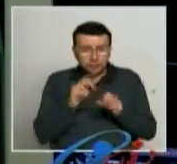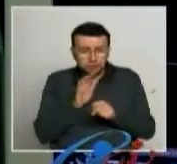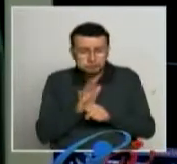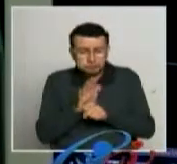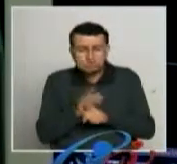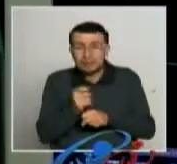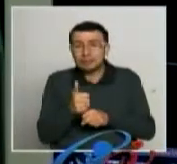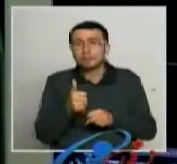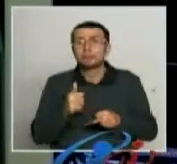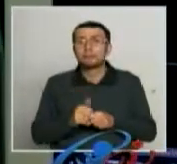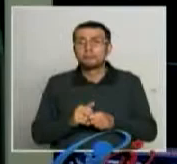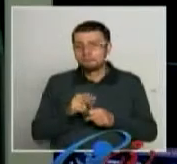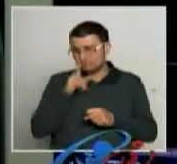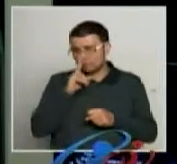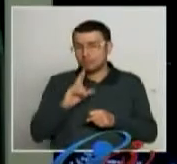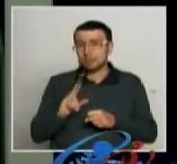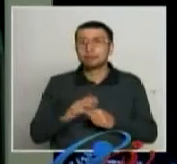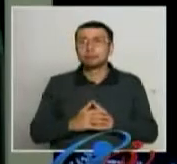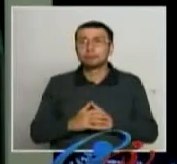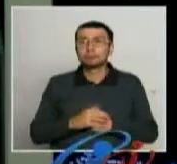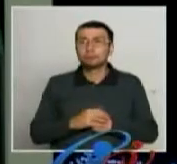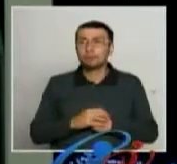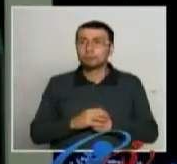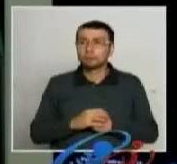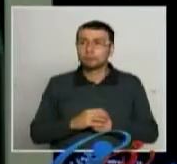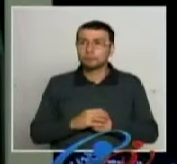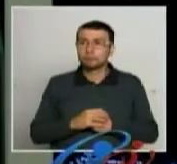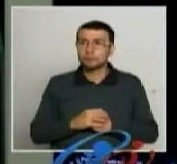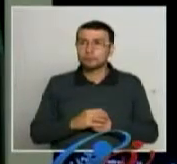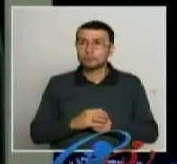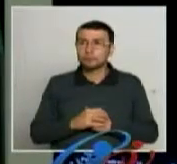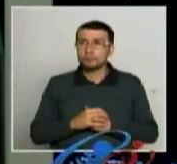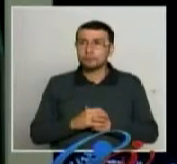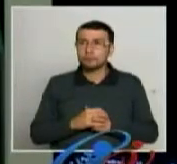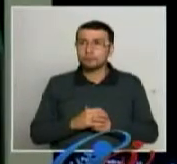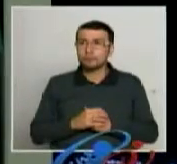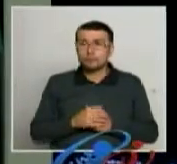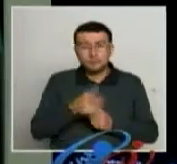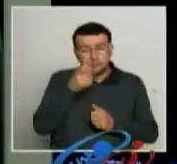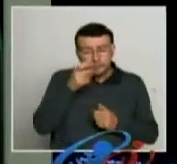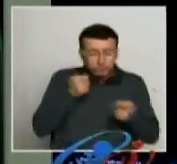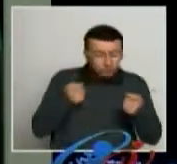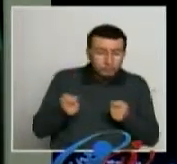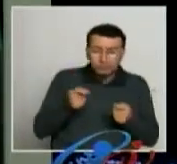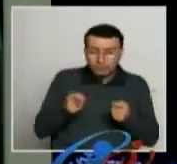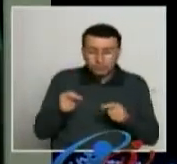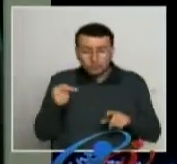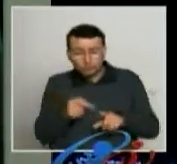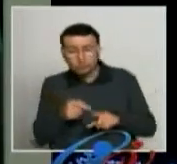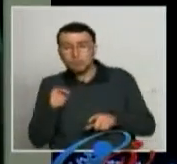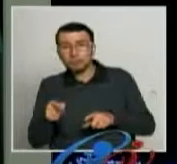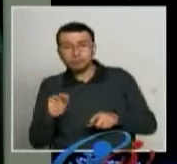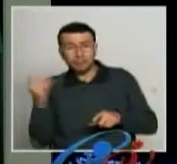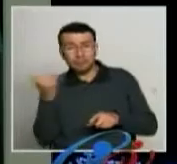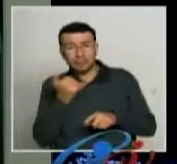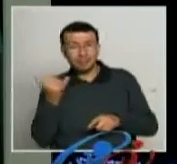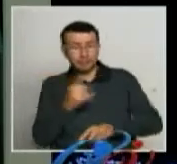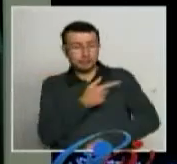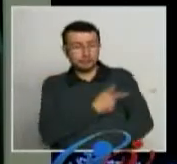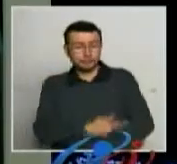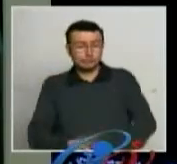Eso en cuanto a la arteria. Entonces seguimos explorando. Y al lado de esta está la vena. Vamos a ver la diferencia que